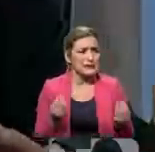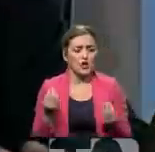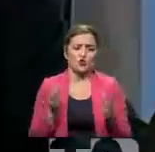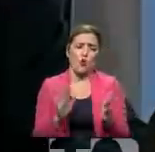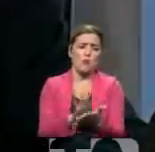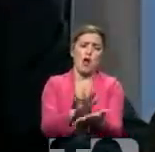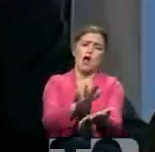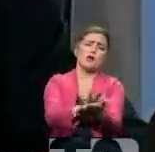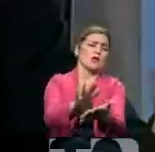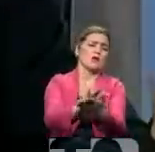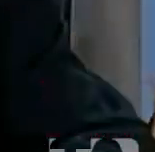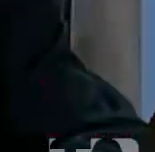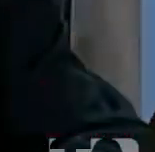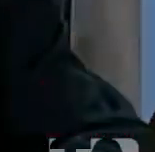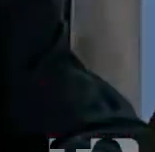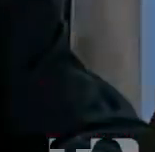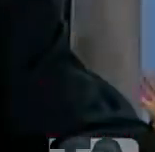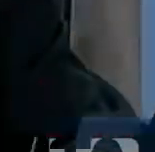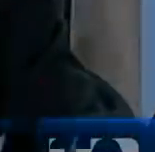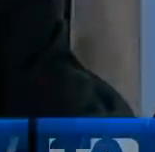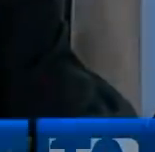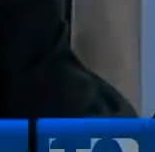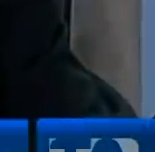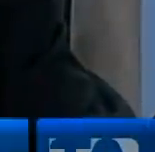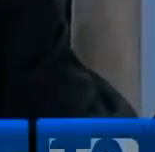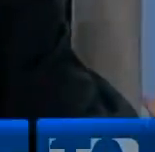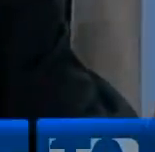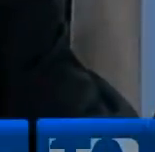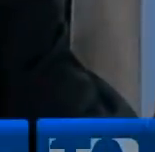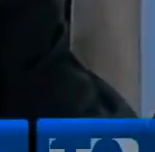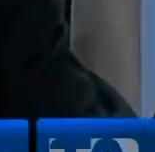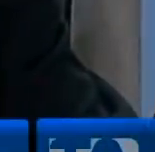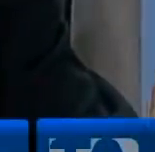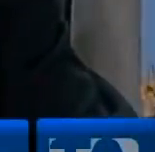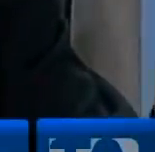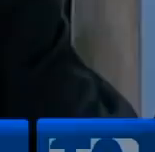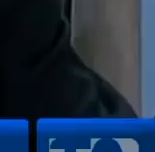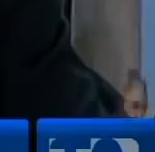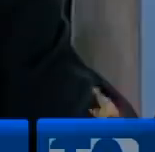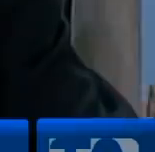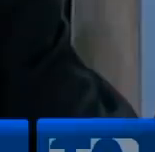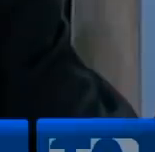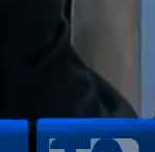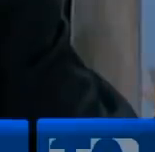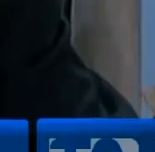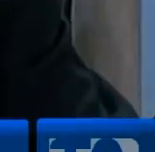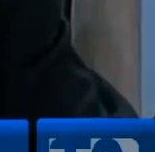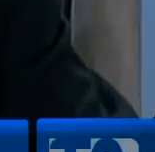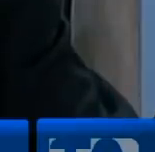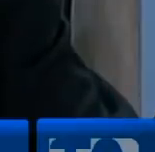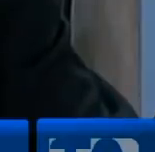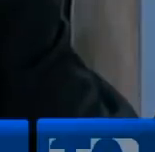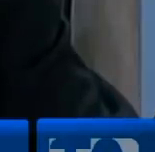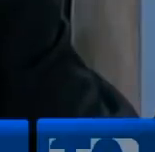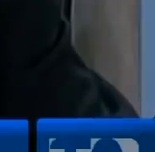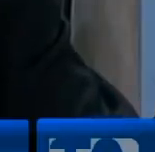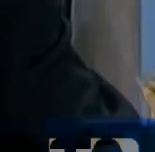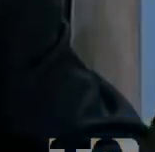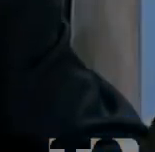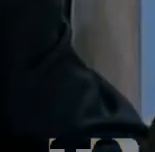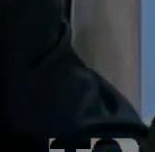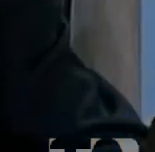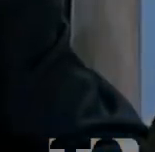hay problema en desabastecimiento en el país. Acabo de establecer un puente aéreo. Este momento estamos abasteciendo con un avión